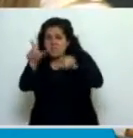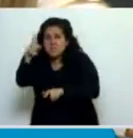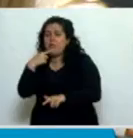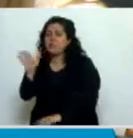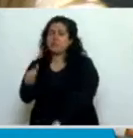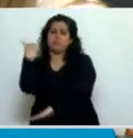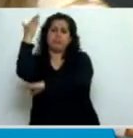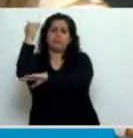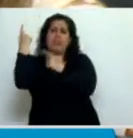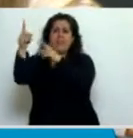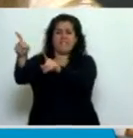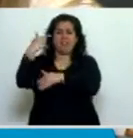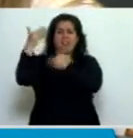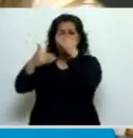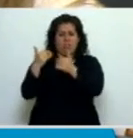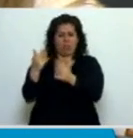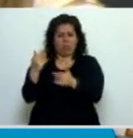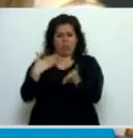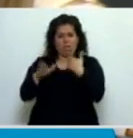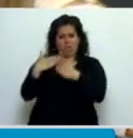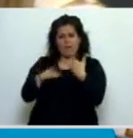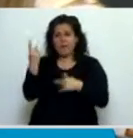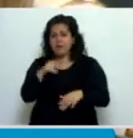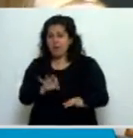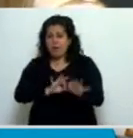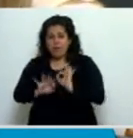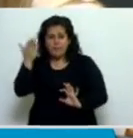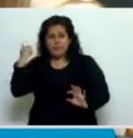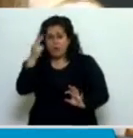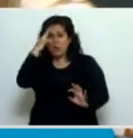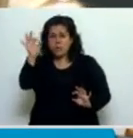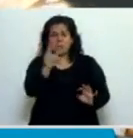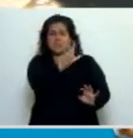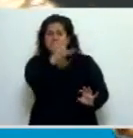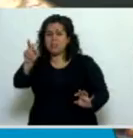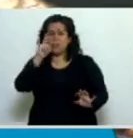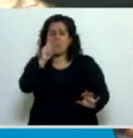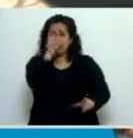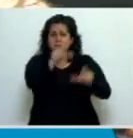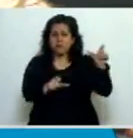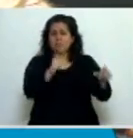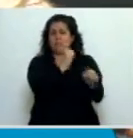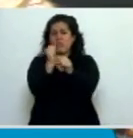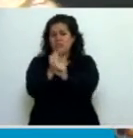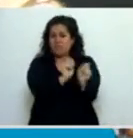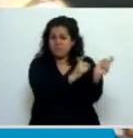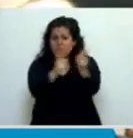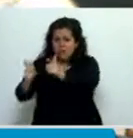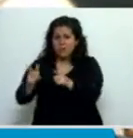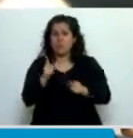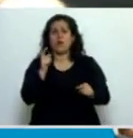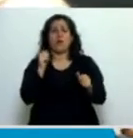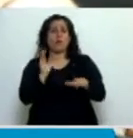discurso distinto. La década del 90 fue depredadora, dejó más de 300.000 trabajadores en la calle, esa política de privatizaciones